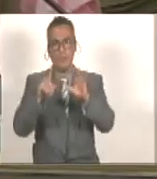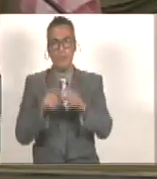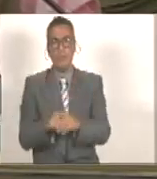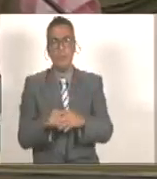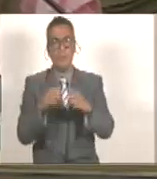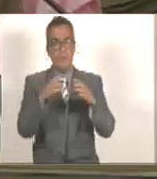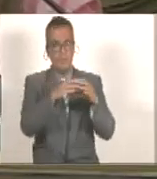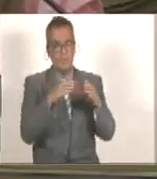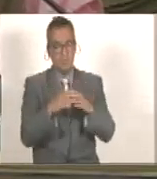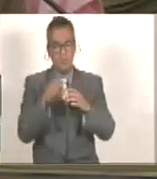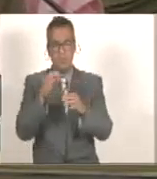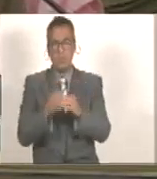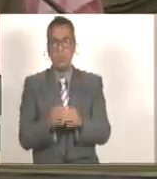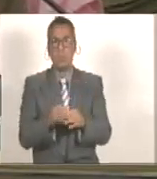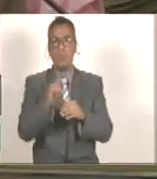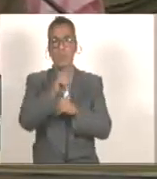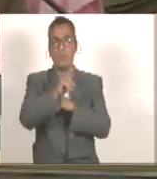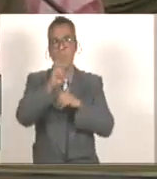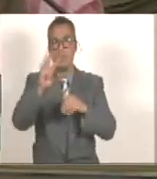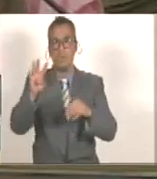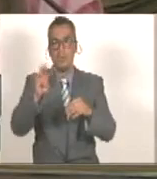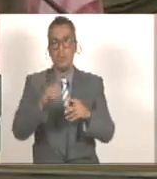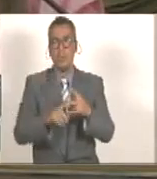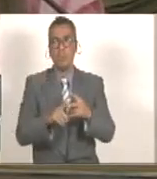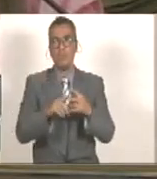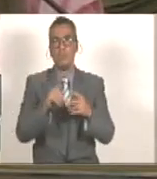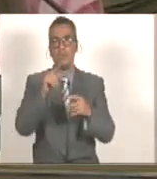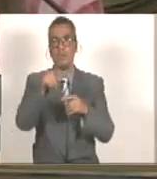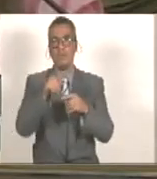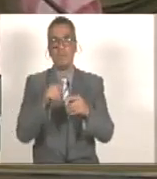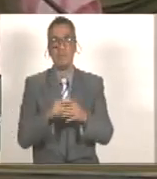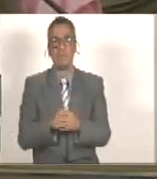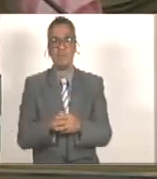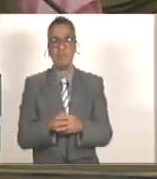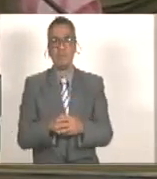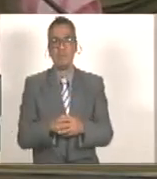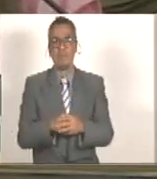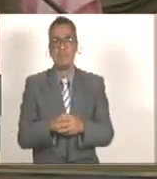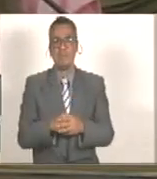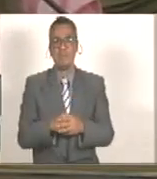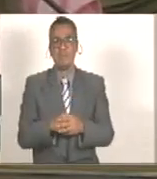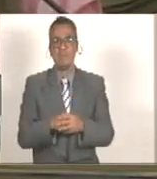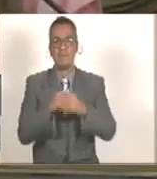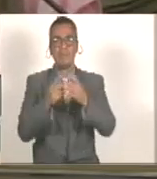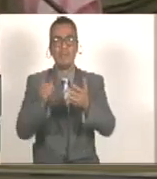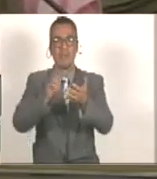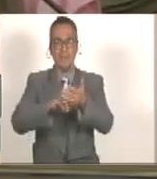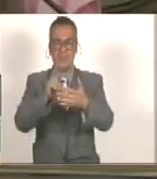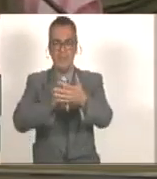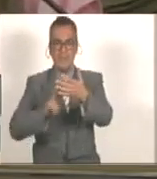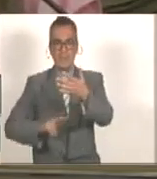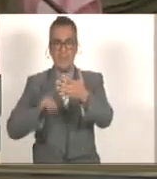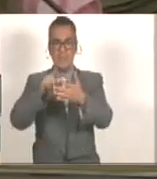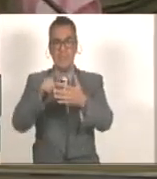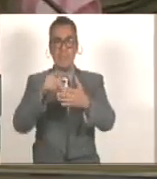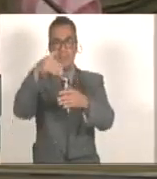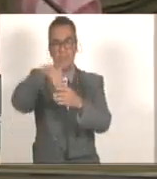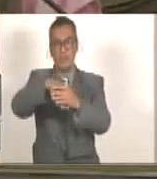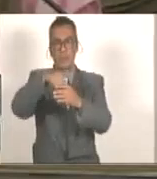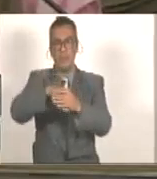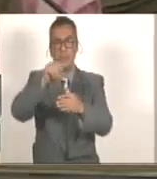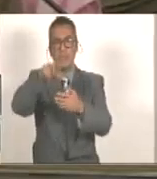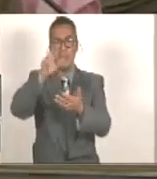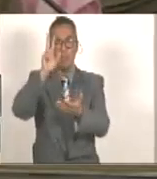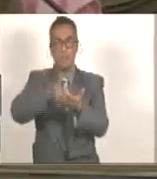sesiones permanentes de los días 24 y 29 de agosto de 2023. Una vez leídas y sometidas a votación,